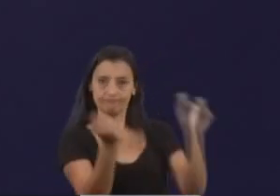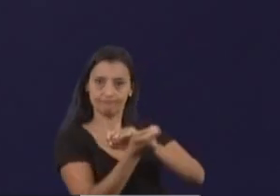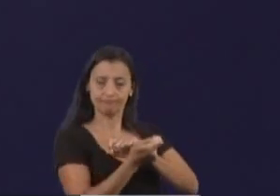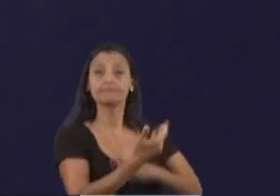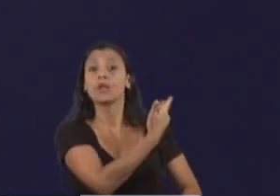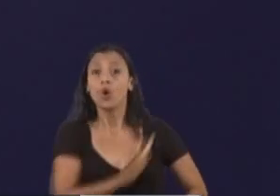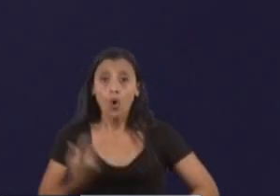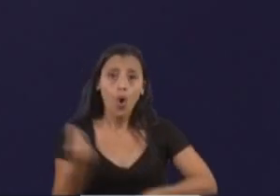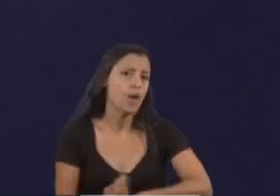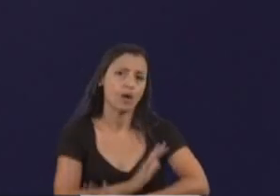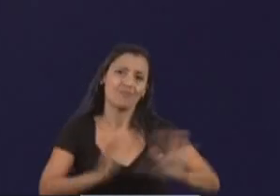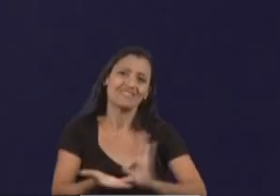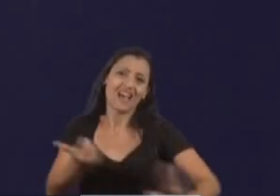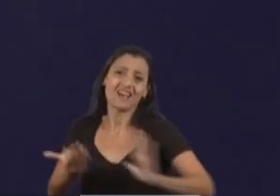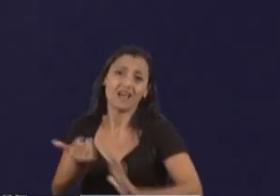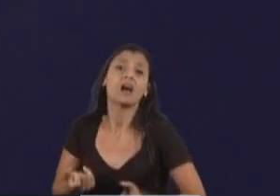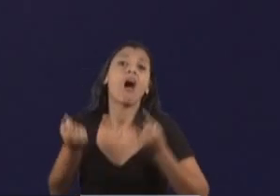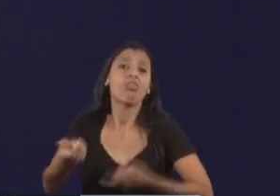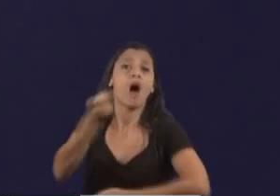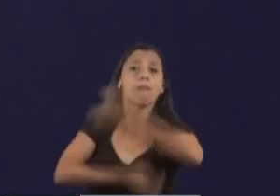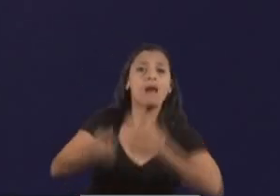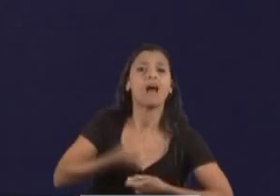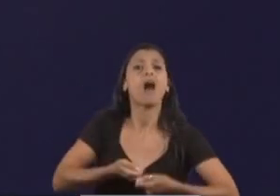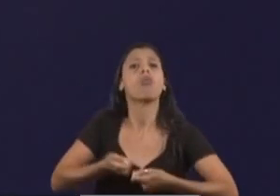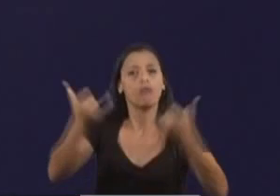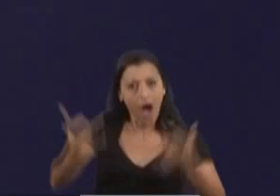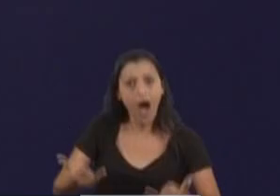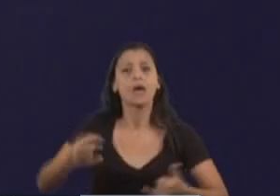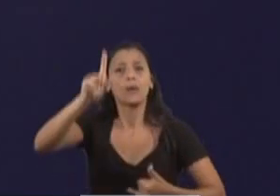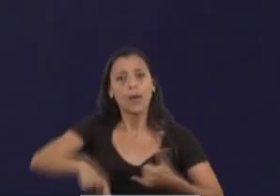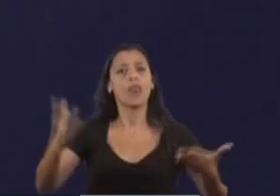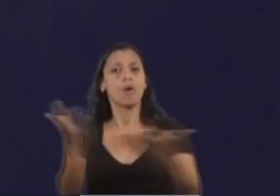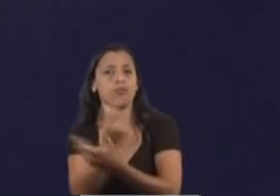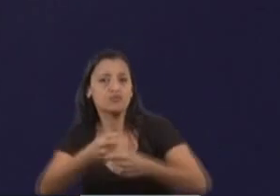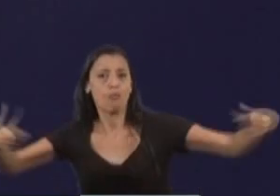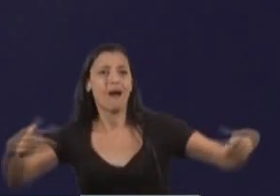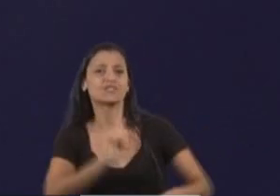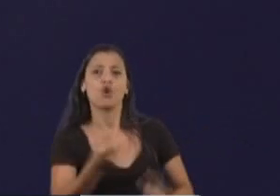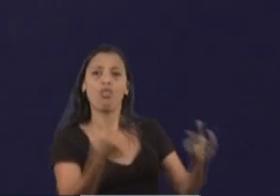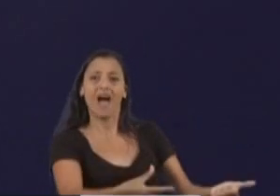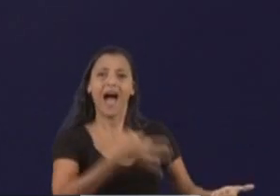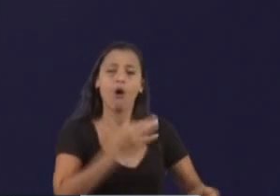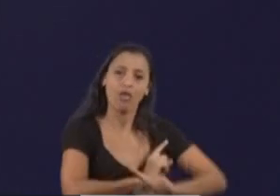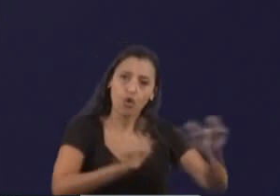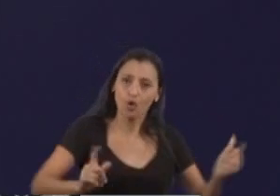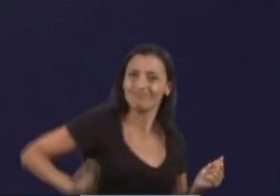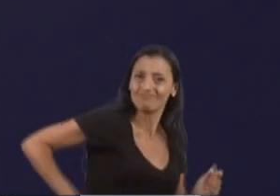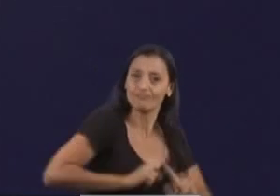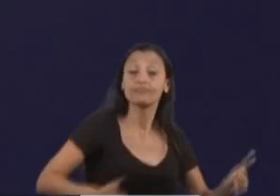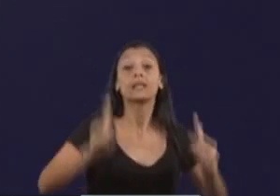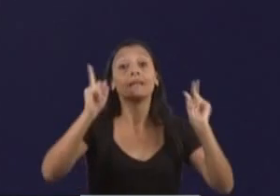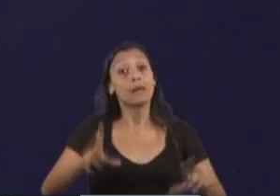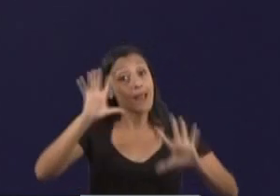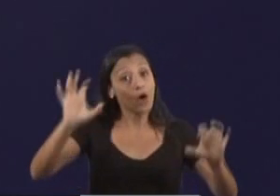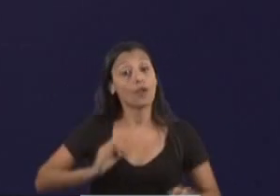de los obstáculos que ahogan las fuerzas productivas. Por otro lado, recordar que hace un año